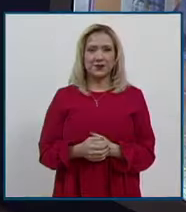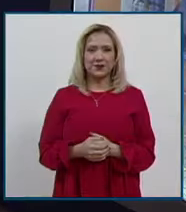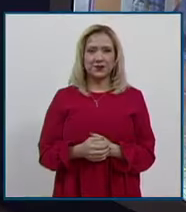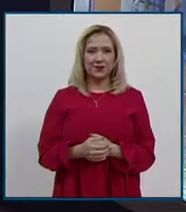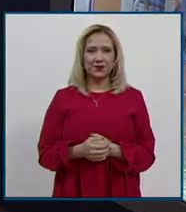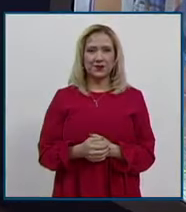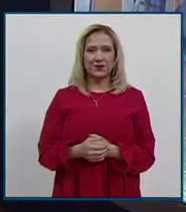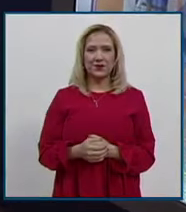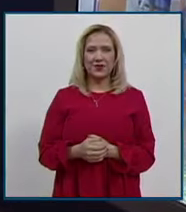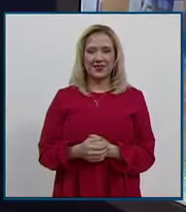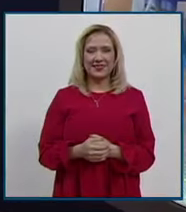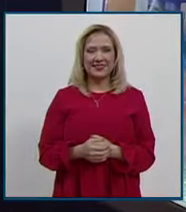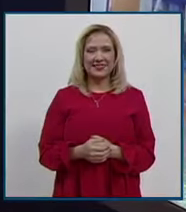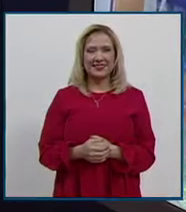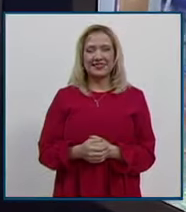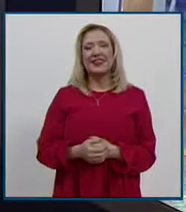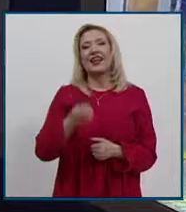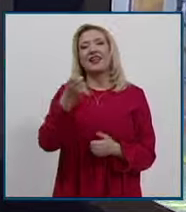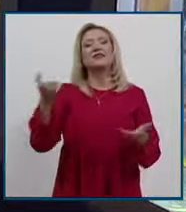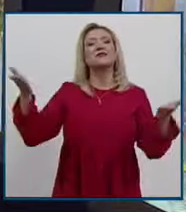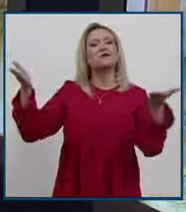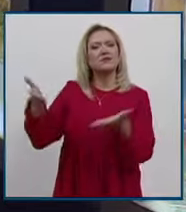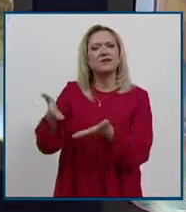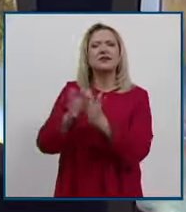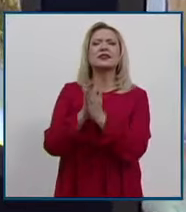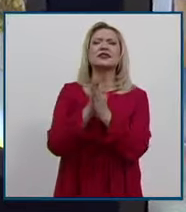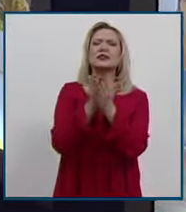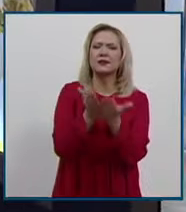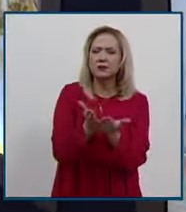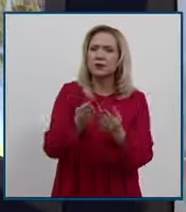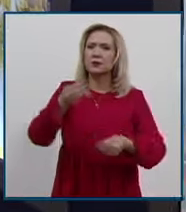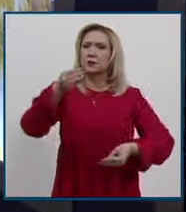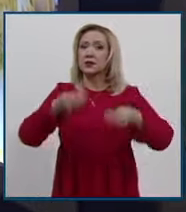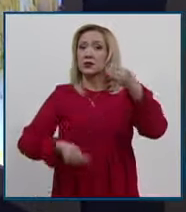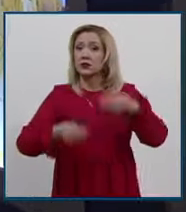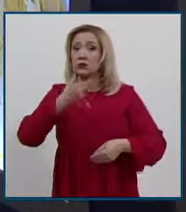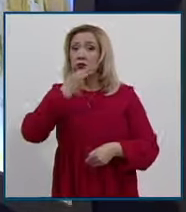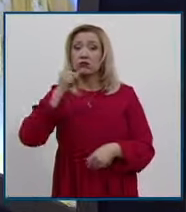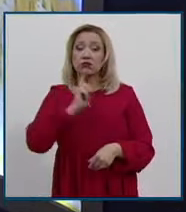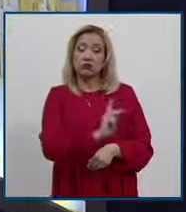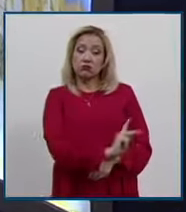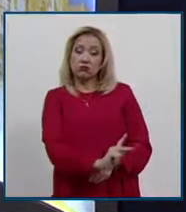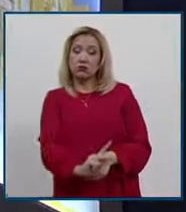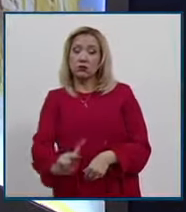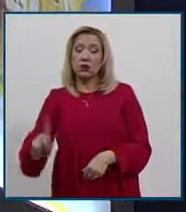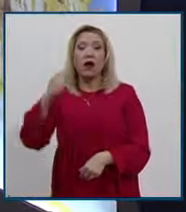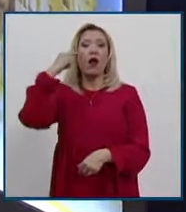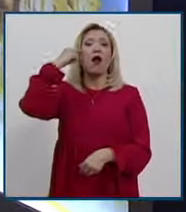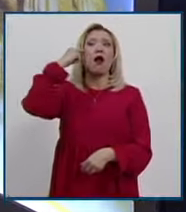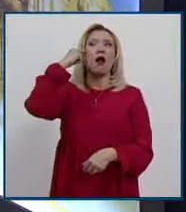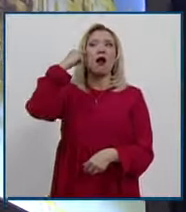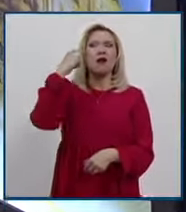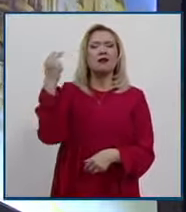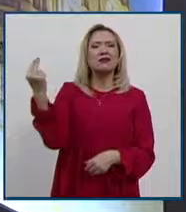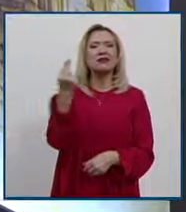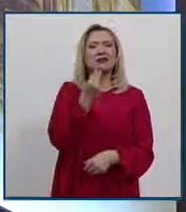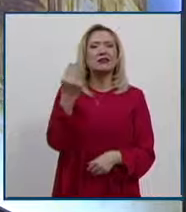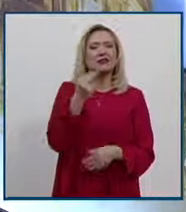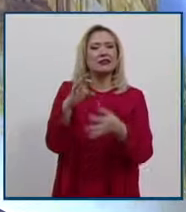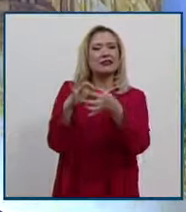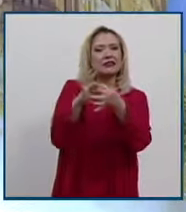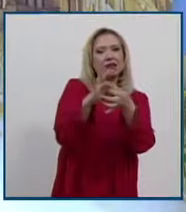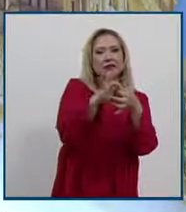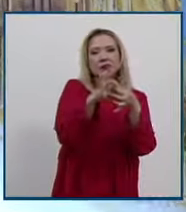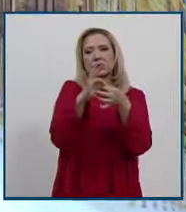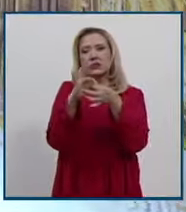custodia y durante la presentación de un libro magistradas y magistrados se pronunciaron por mantener la unión en la